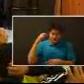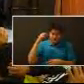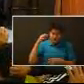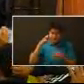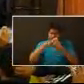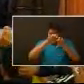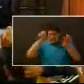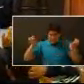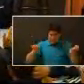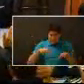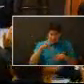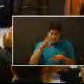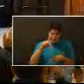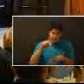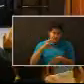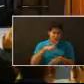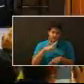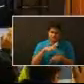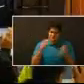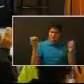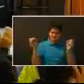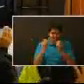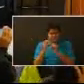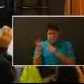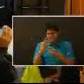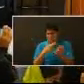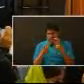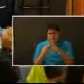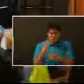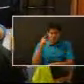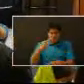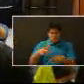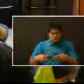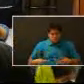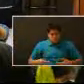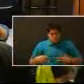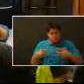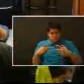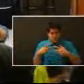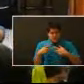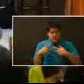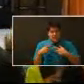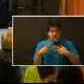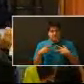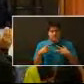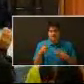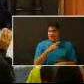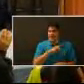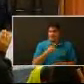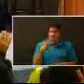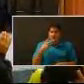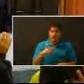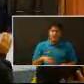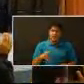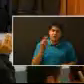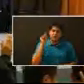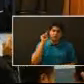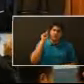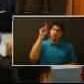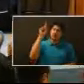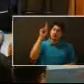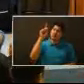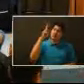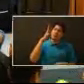que no tienen ni arte ni parte sobre sus vidas, que son hijos tuyos, que reconocen autoridad,